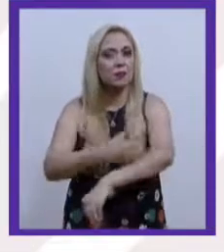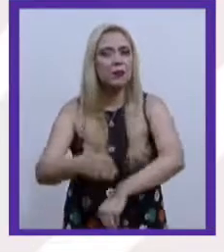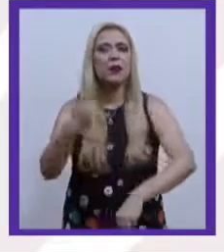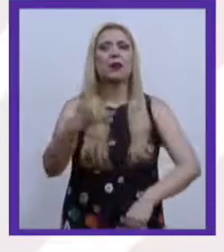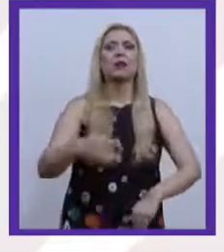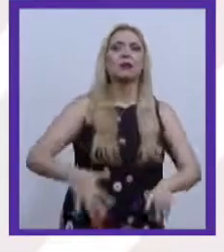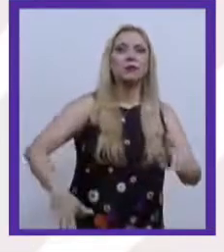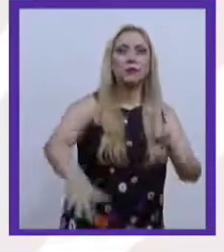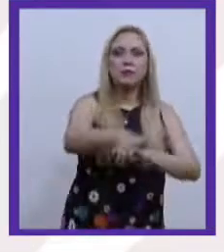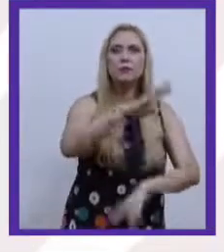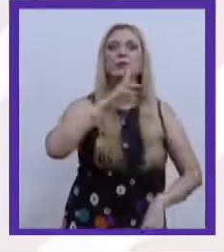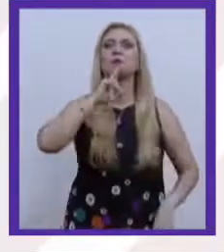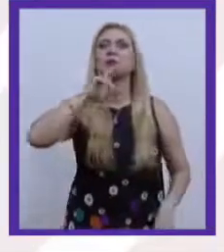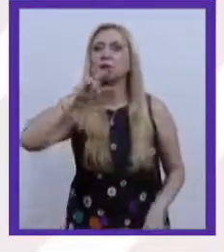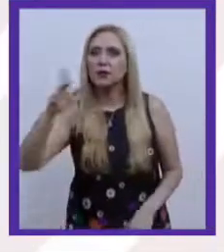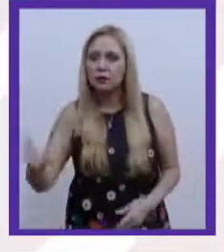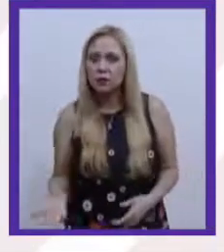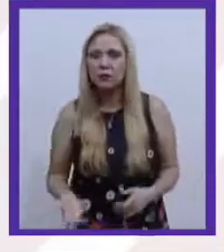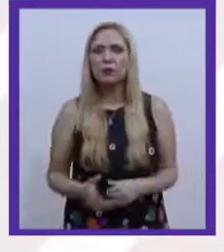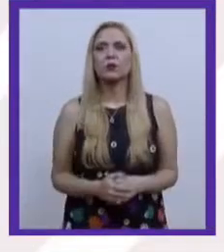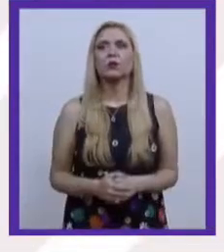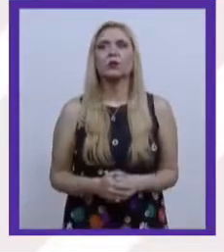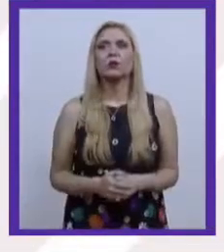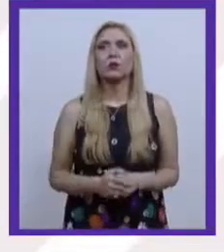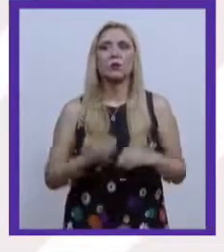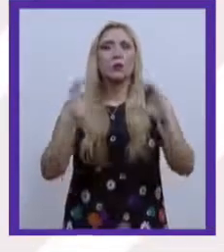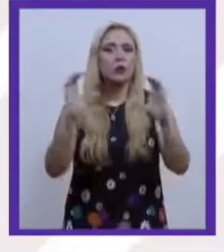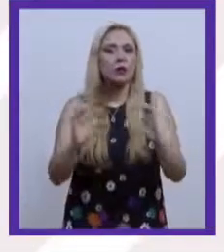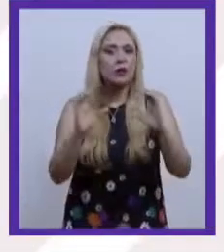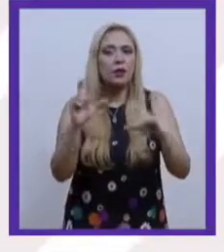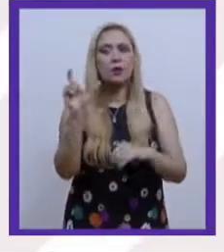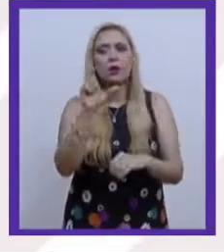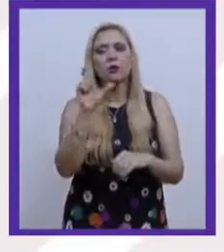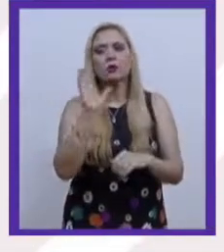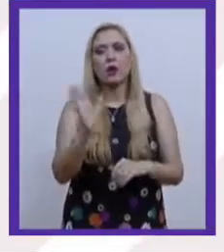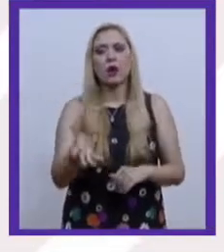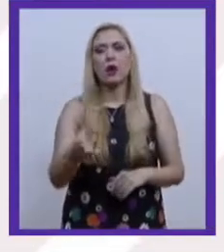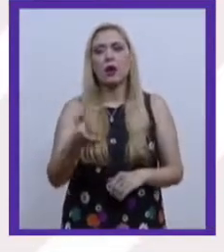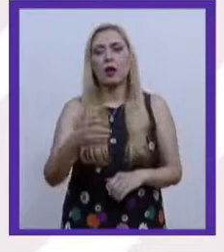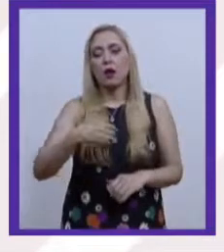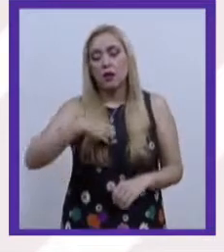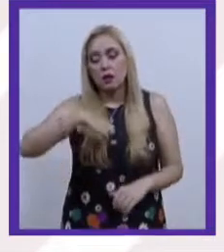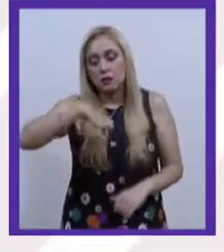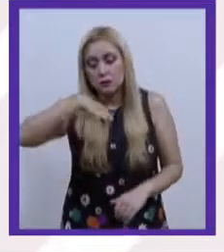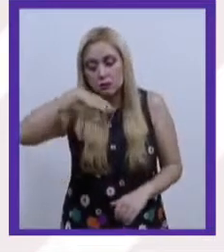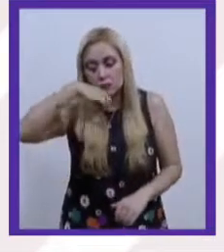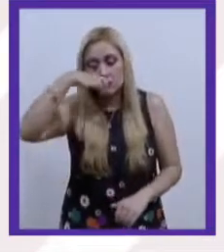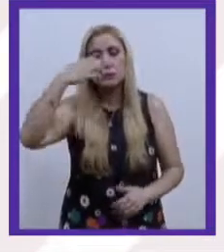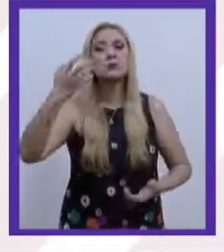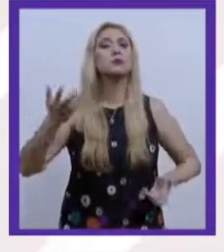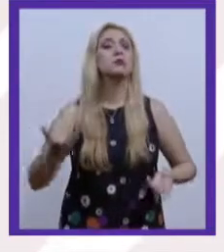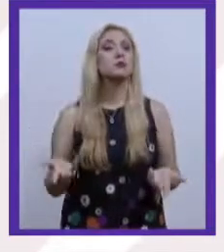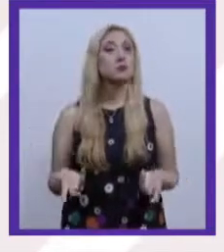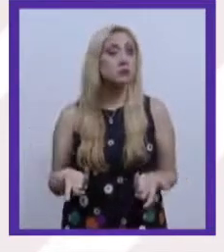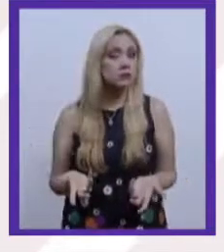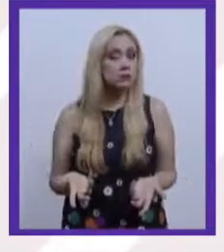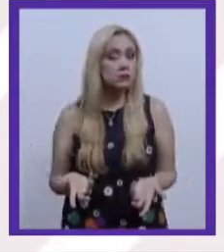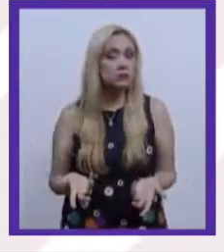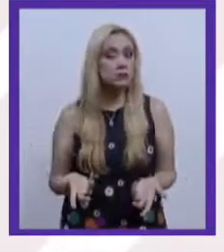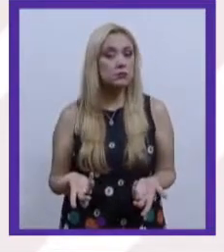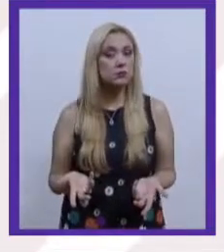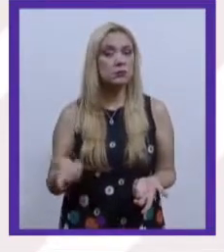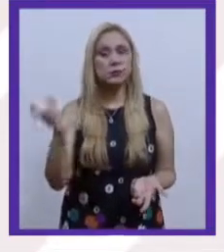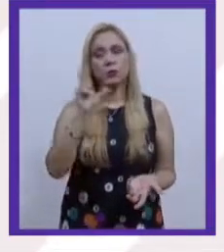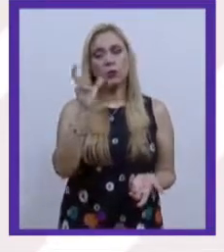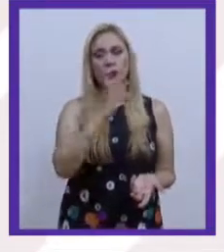como sociedad, incluso por el tema del cuidado cuando también ya eres una persona adulta mayor. Si tú como